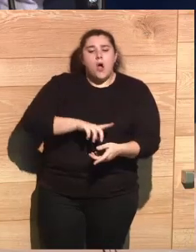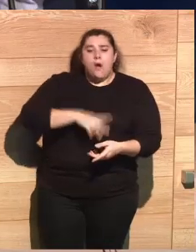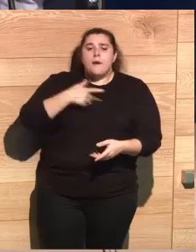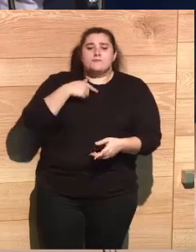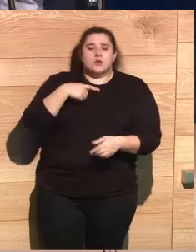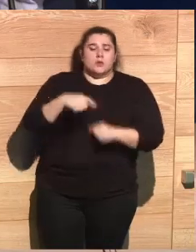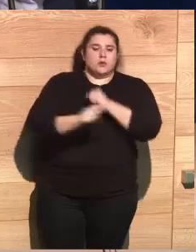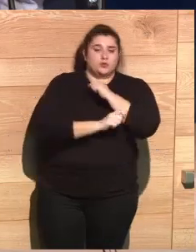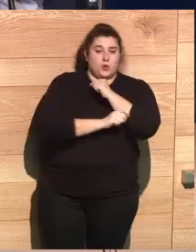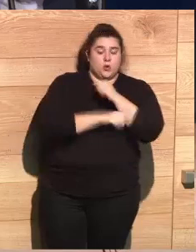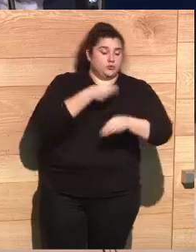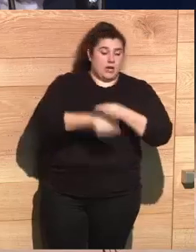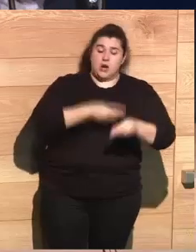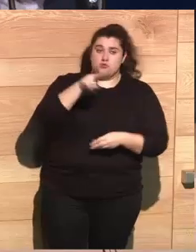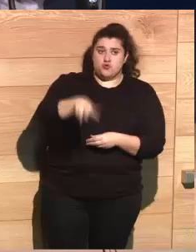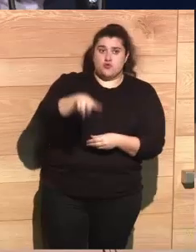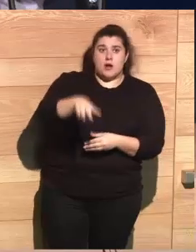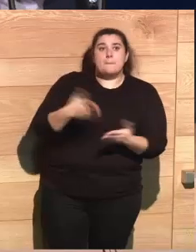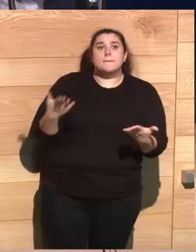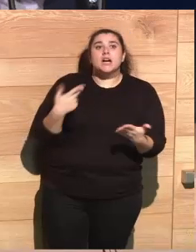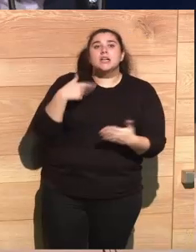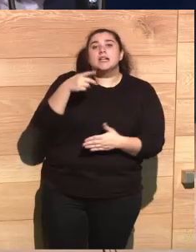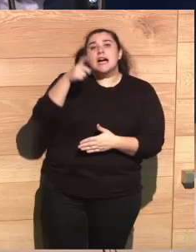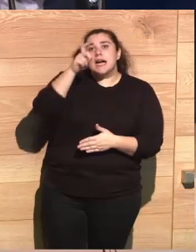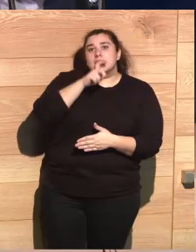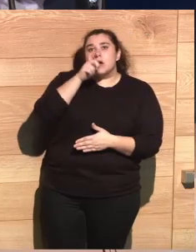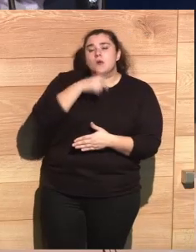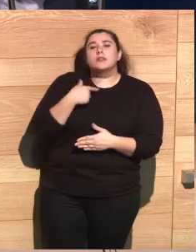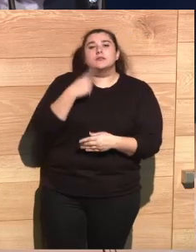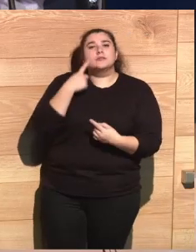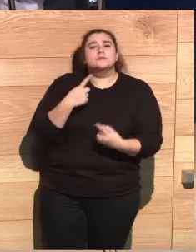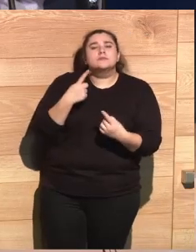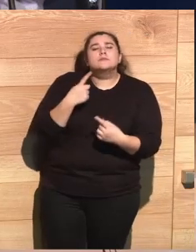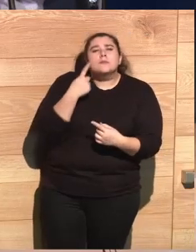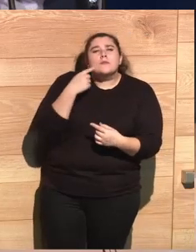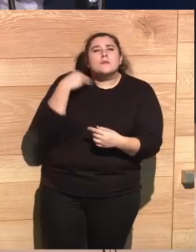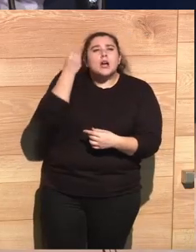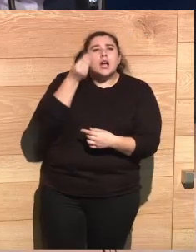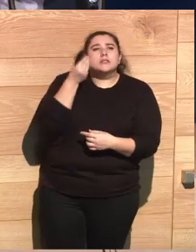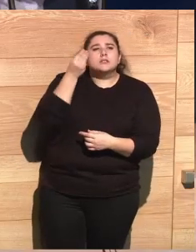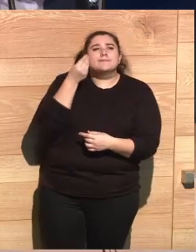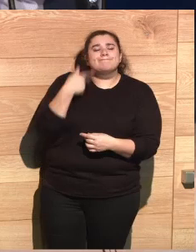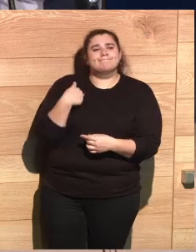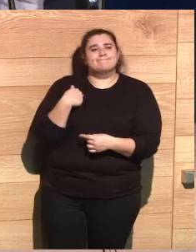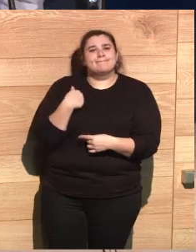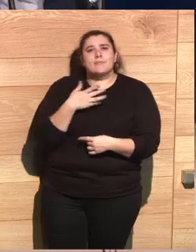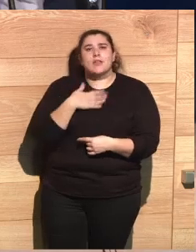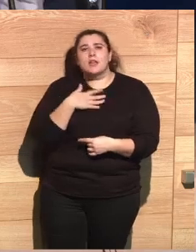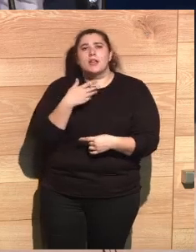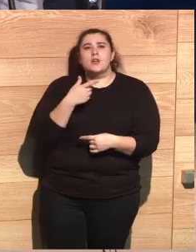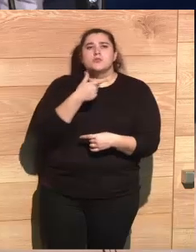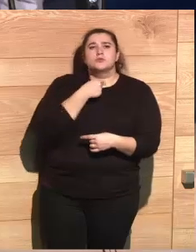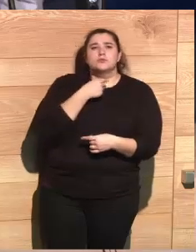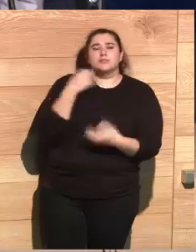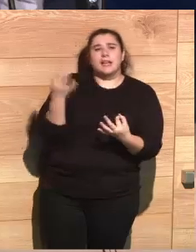nunca, sí que recuerdo que lo primero que me fascinó fue... Probablemente, a mí me gustaba mucho jugar al